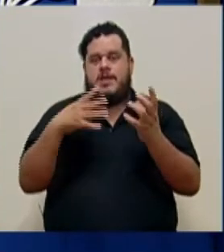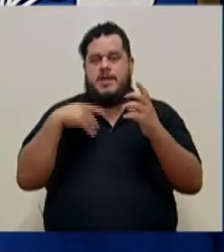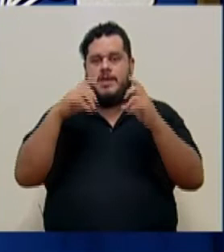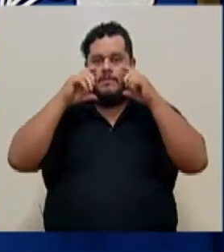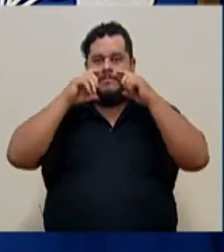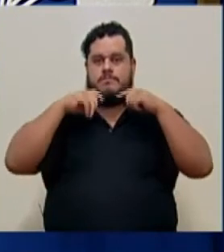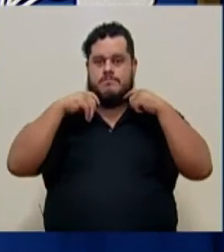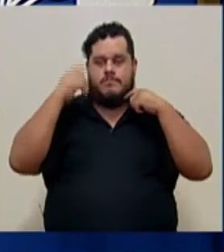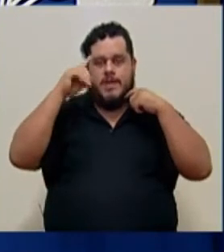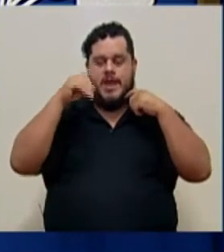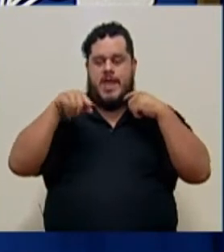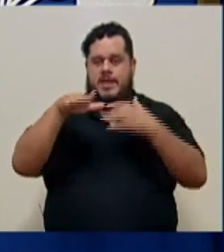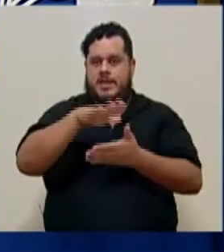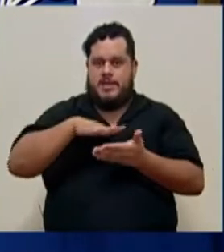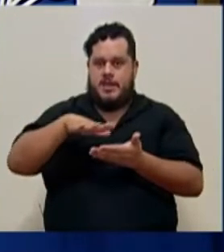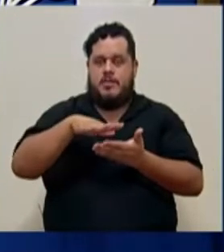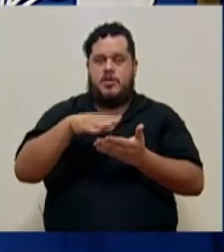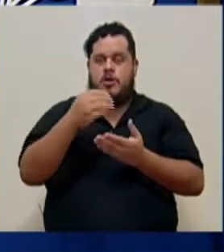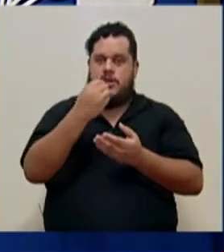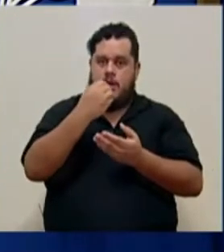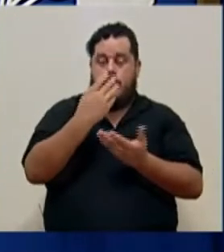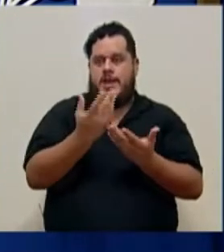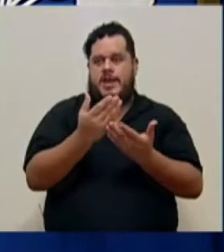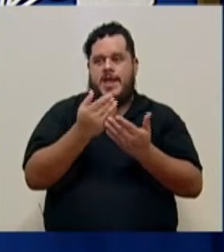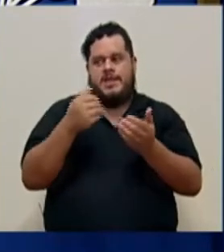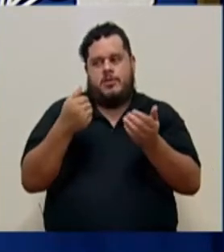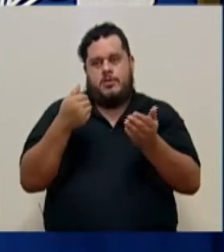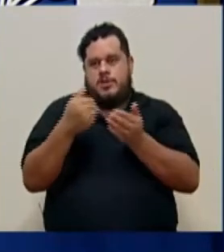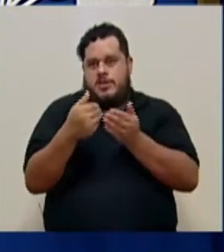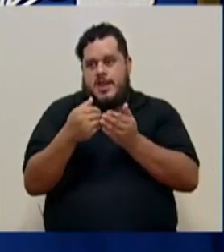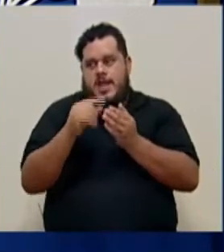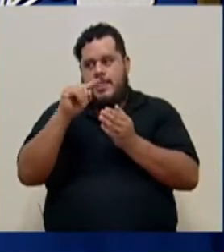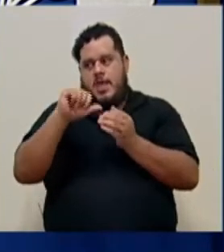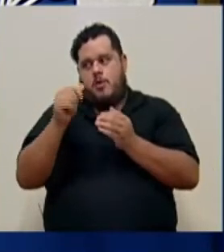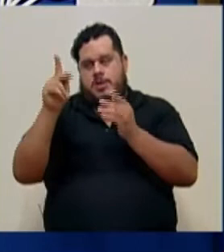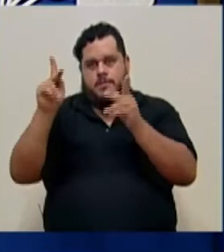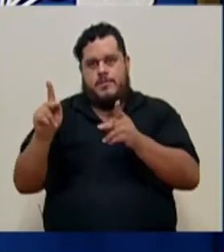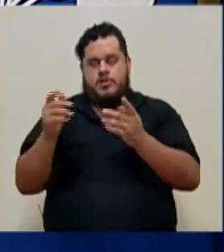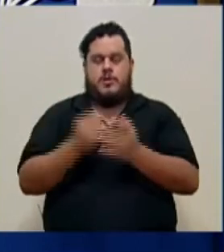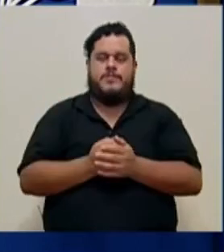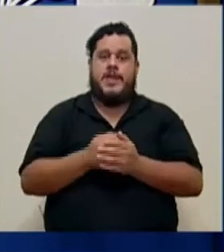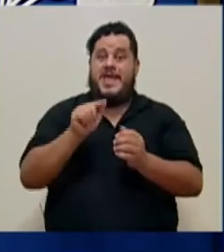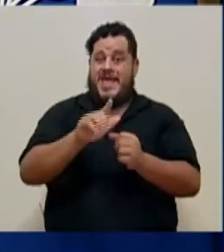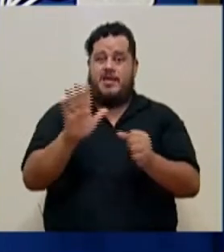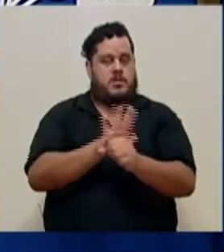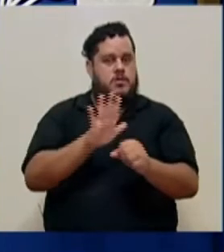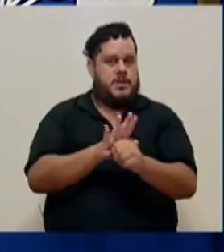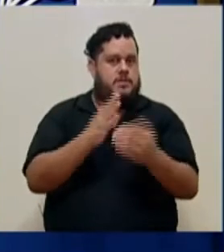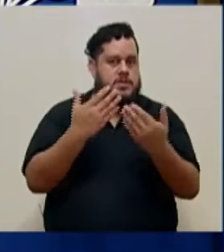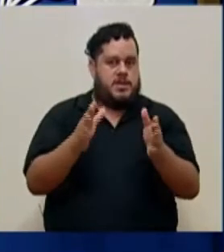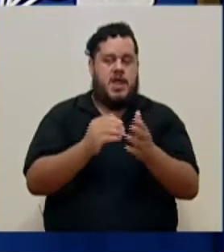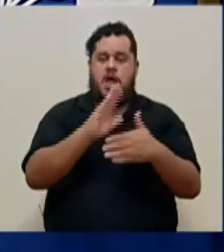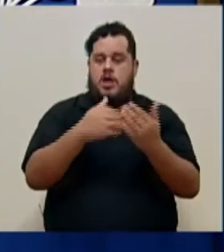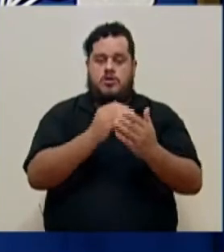para ese espacio de cena o de almuerzo, estando cerca de la otra persona, estando en un lugar cerrado. Y eso completamente ya,